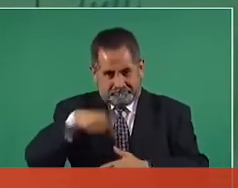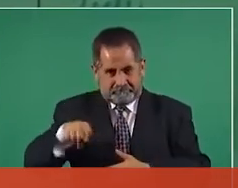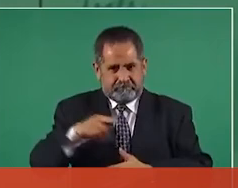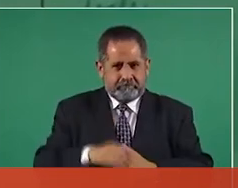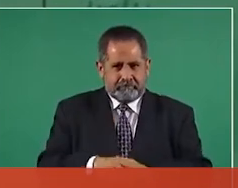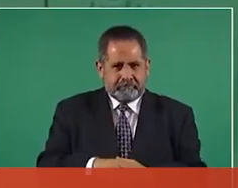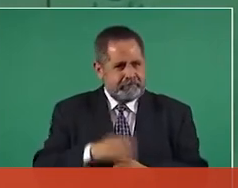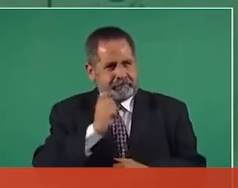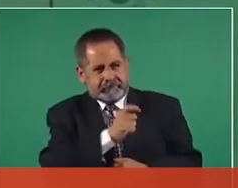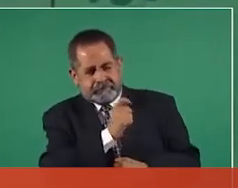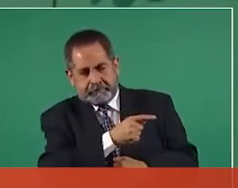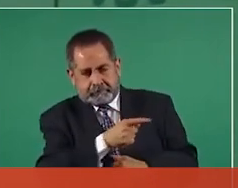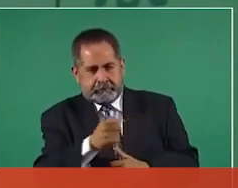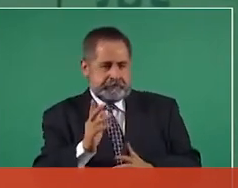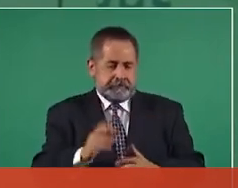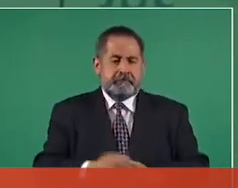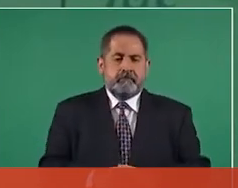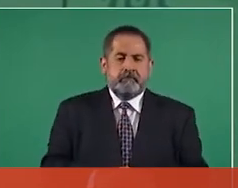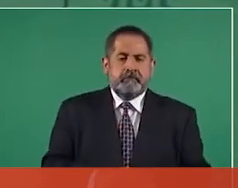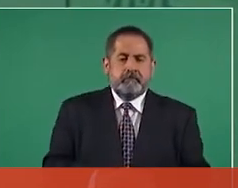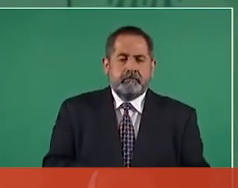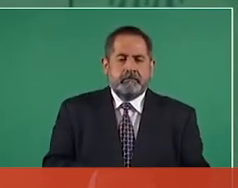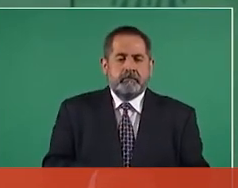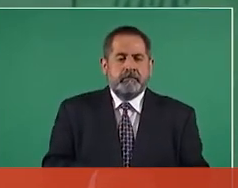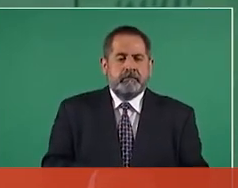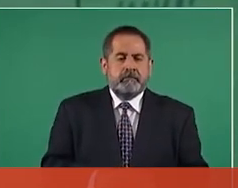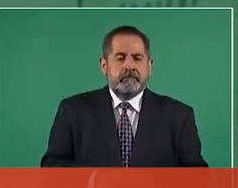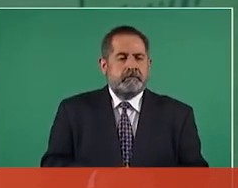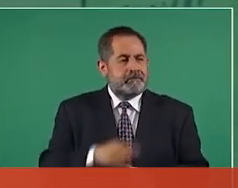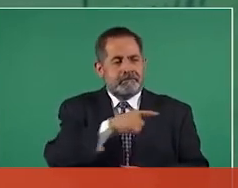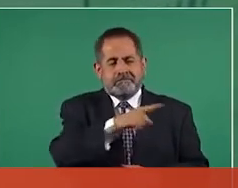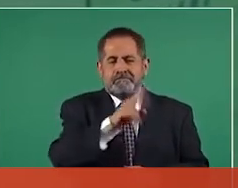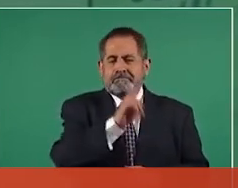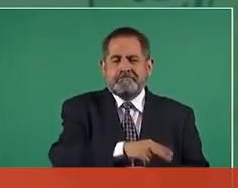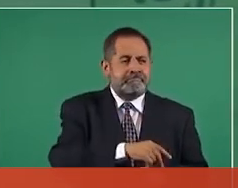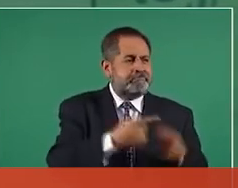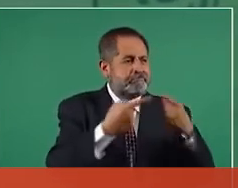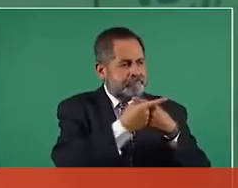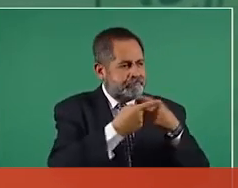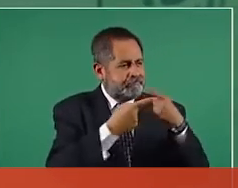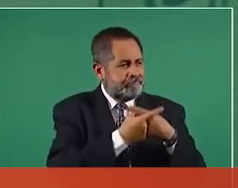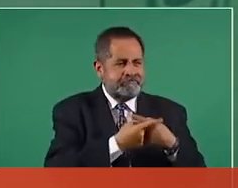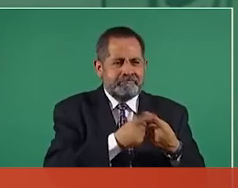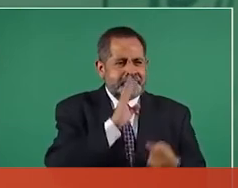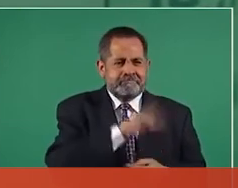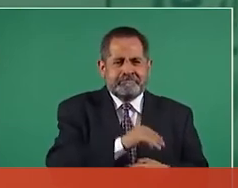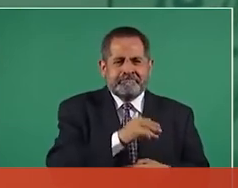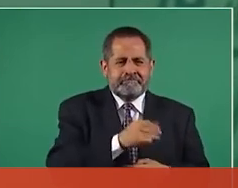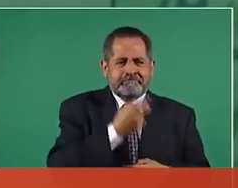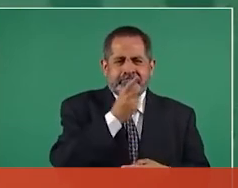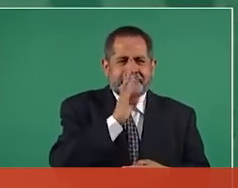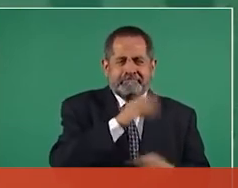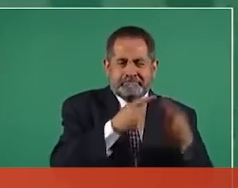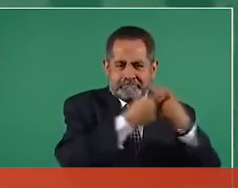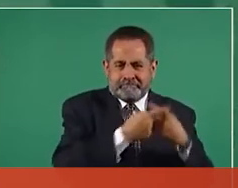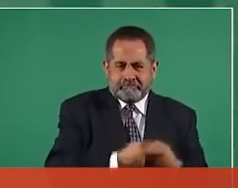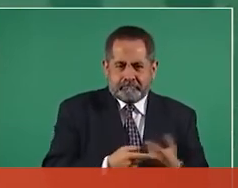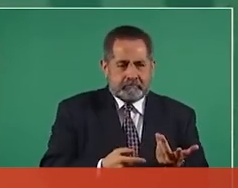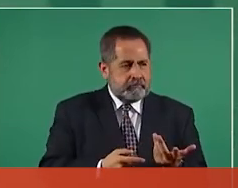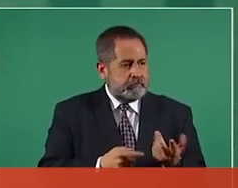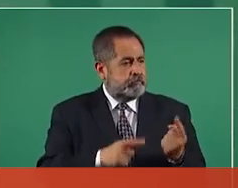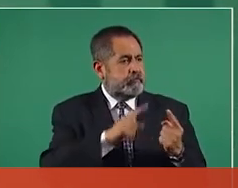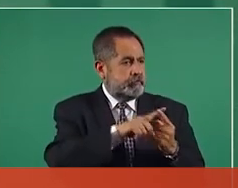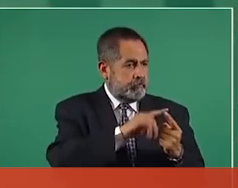revisen este asunto, todas estas contradicciones, pero como además ya no hay otra